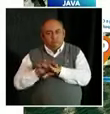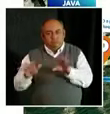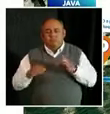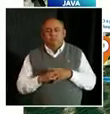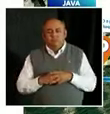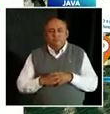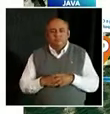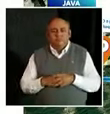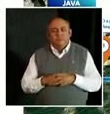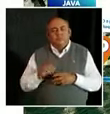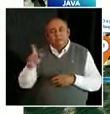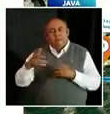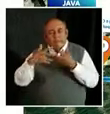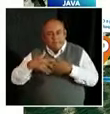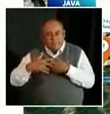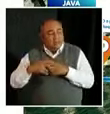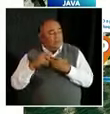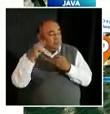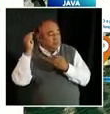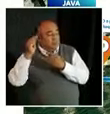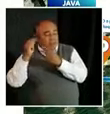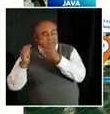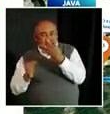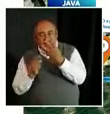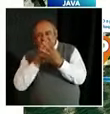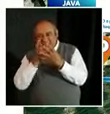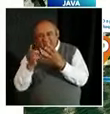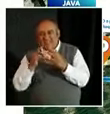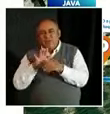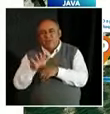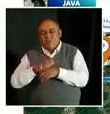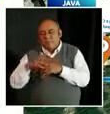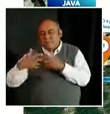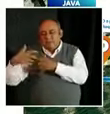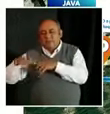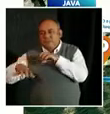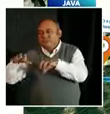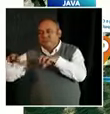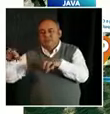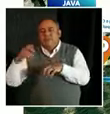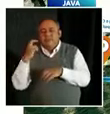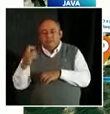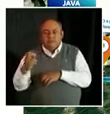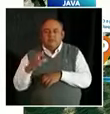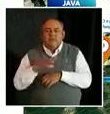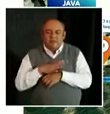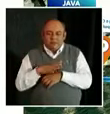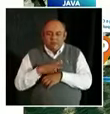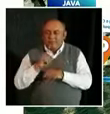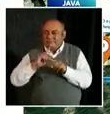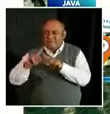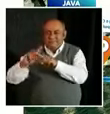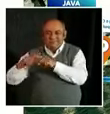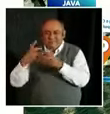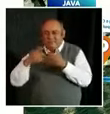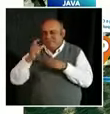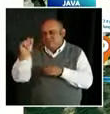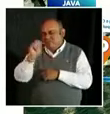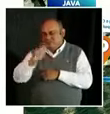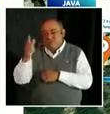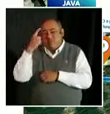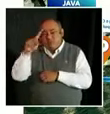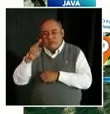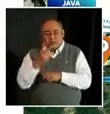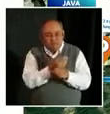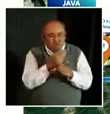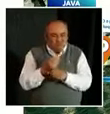Java, Loxa, Hércules, Dicusa, Cosene, Rexa, Tordec, Arendal, Maizmier y Maizmier porque tiene un